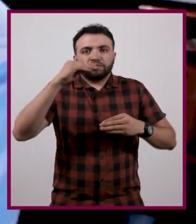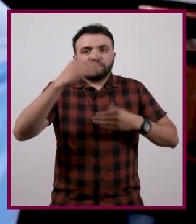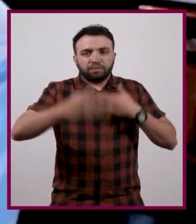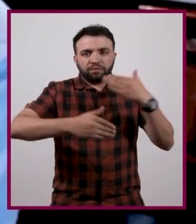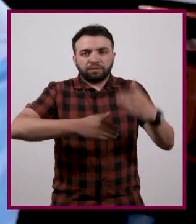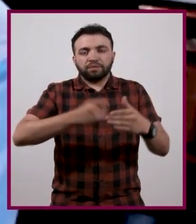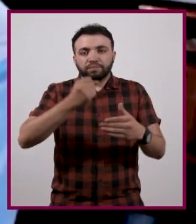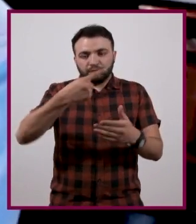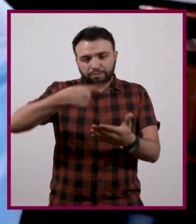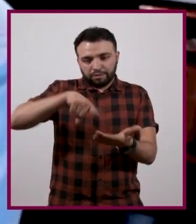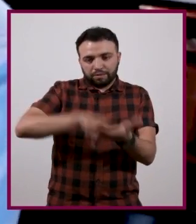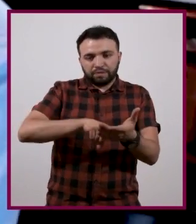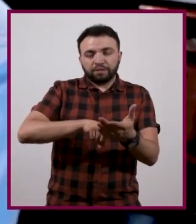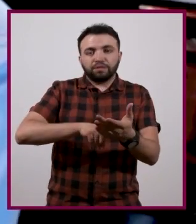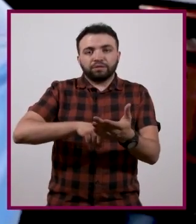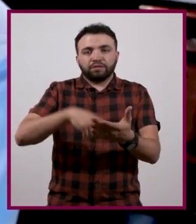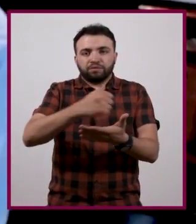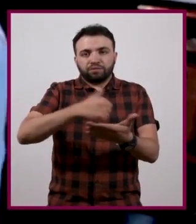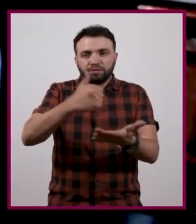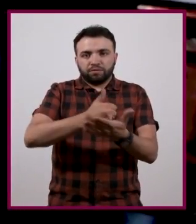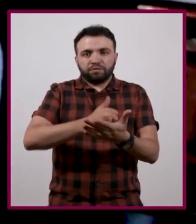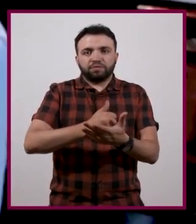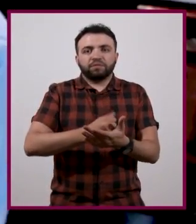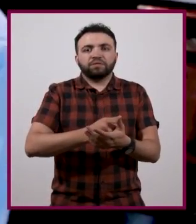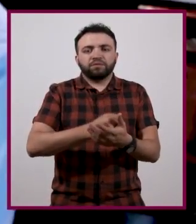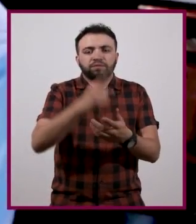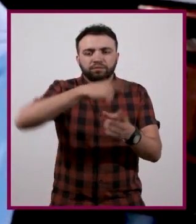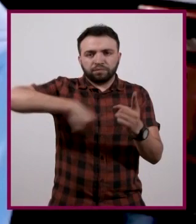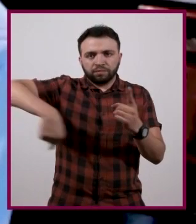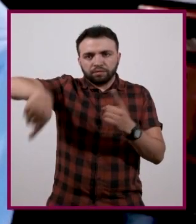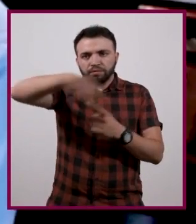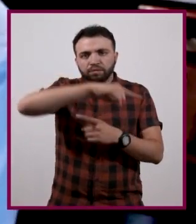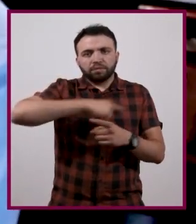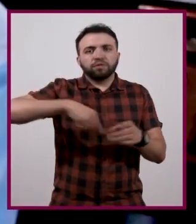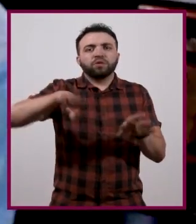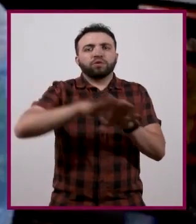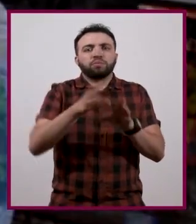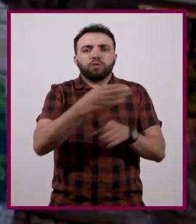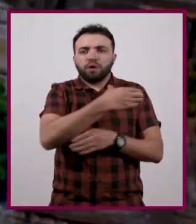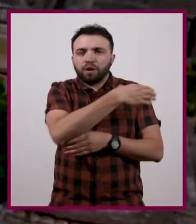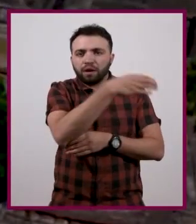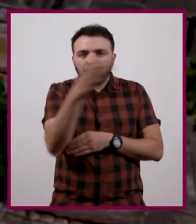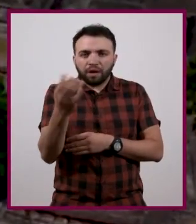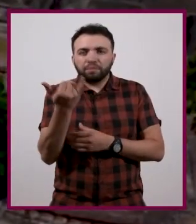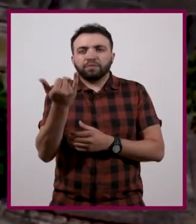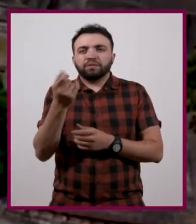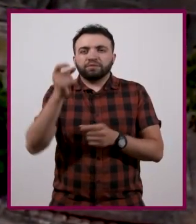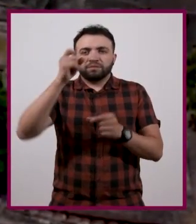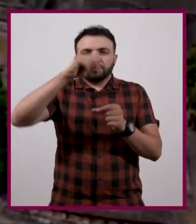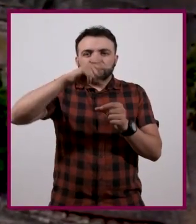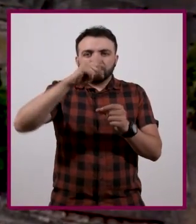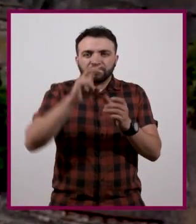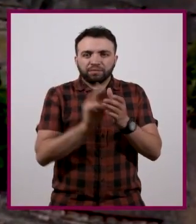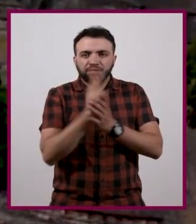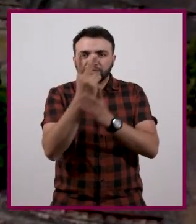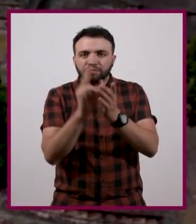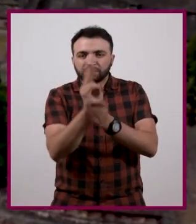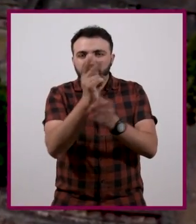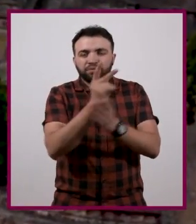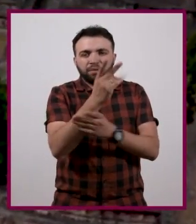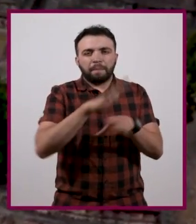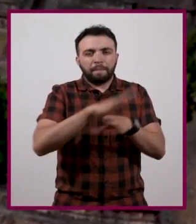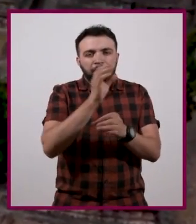cotidiana dentro de la ciudad. En la periferia, en el mundo del campo y de los cultivos, es mucho más